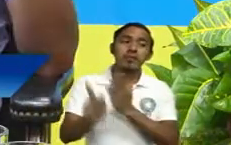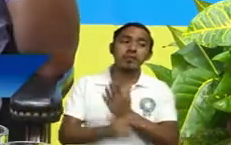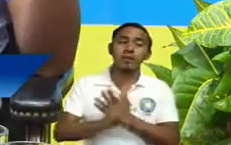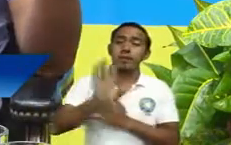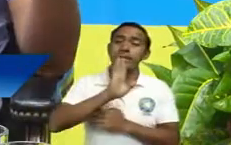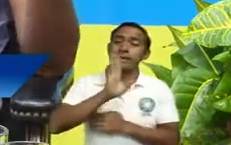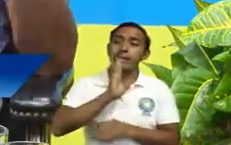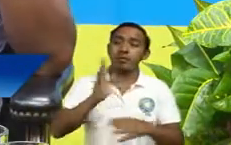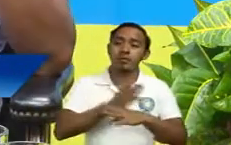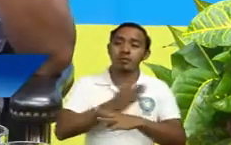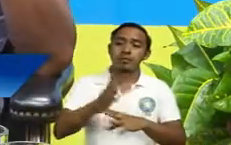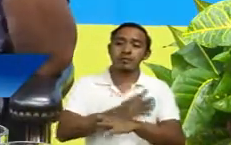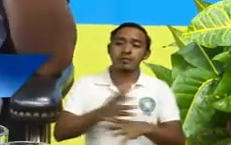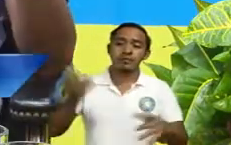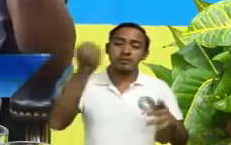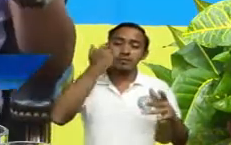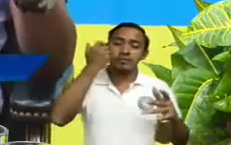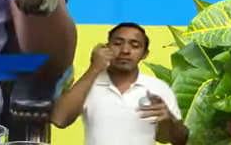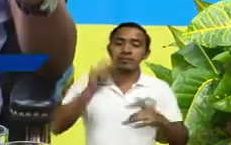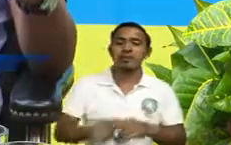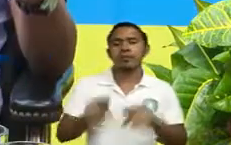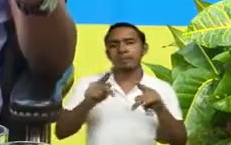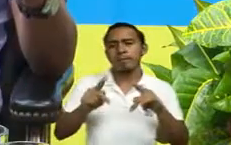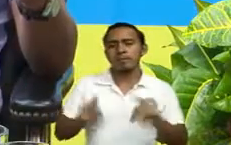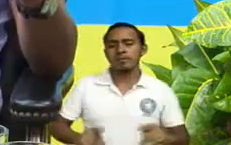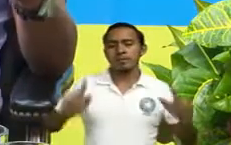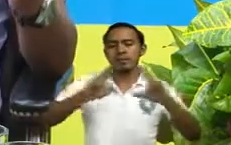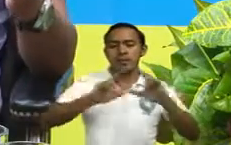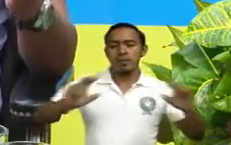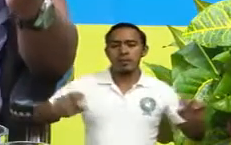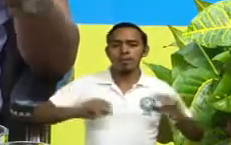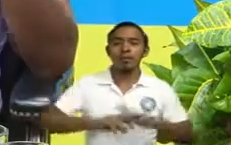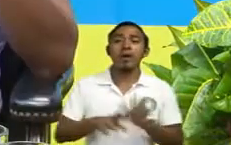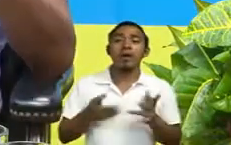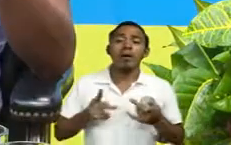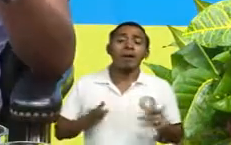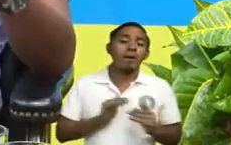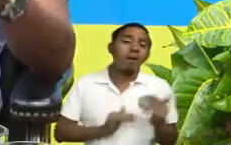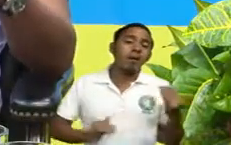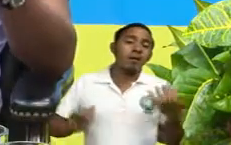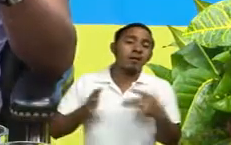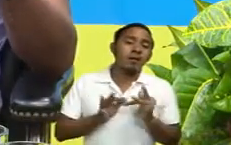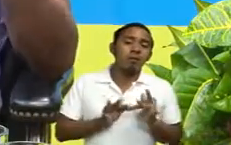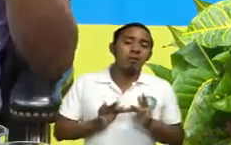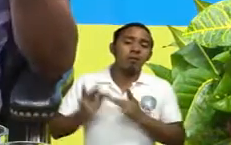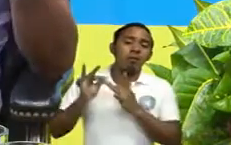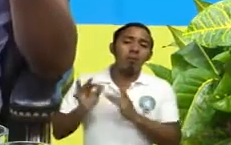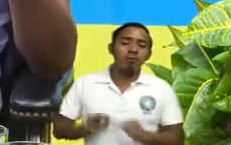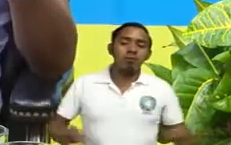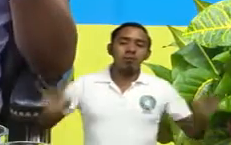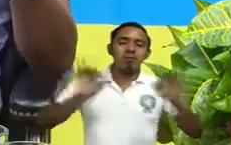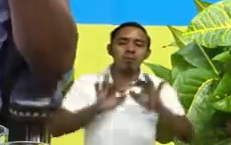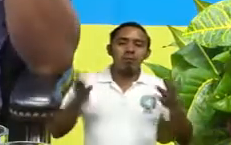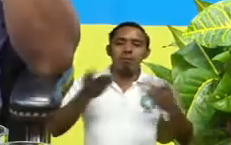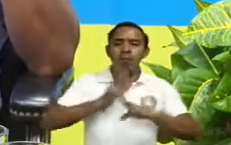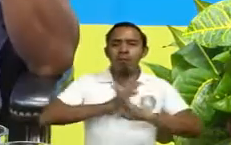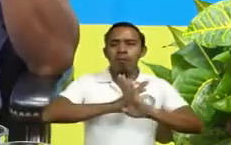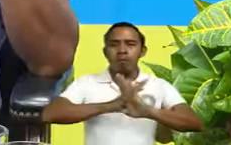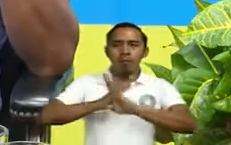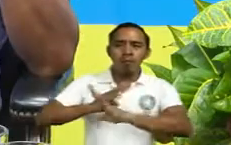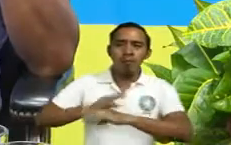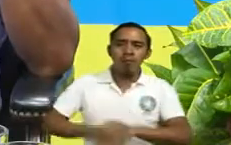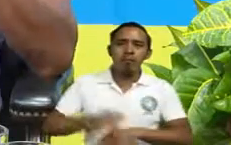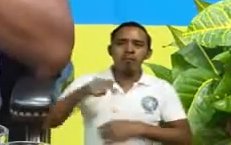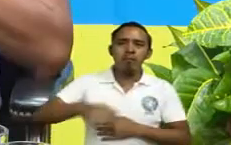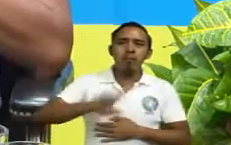todos los padecimientos que afectan a la población nicaragüense. Pero lo más importante es la prevención. El día de hoy